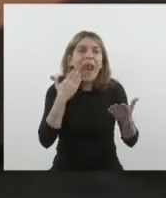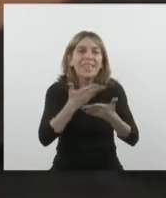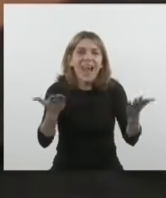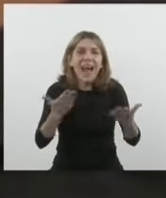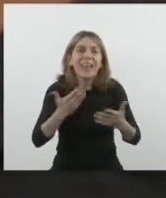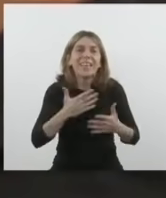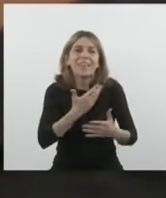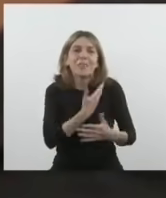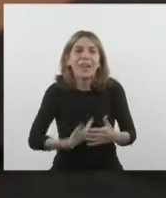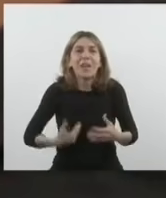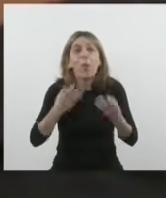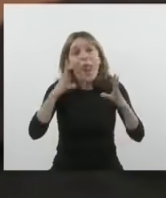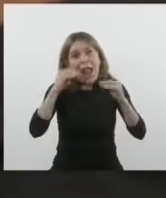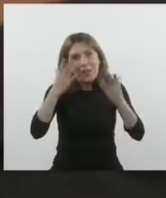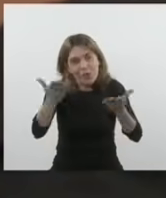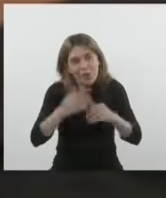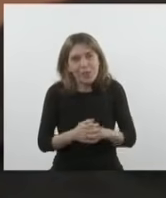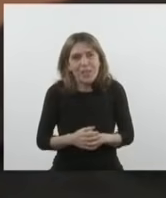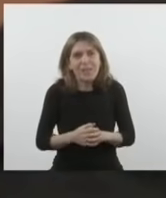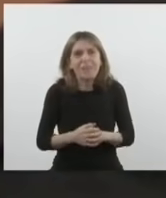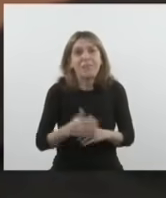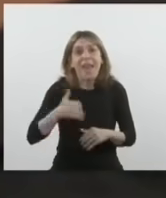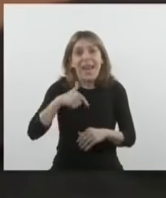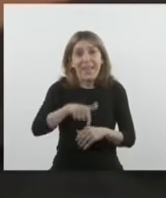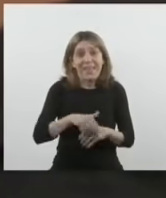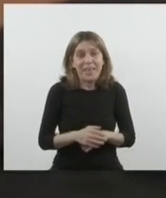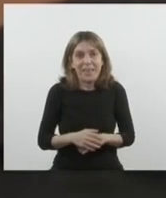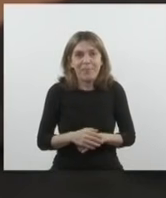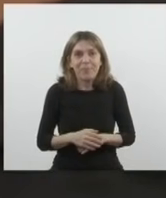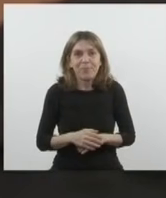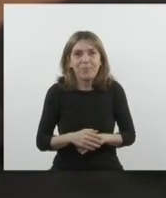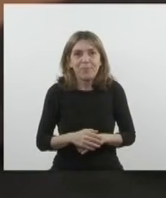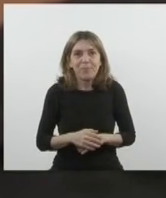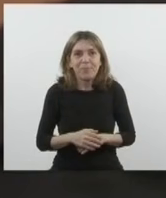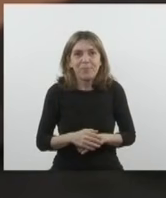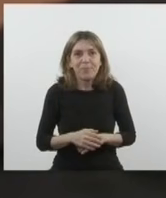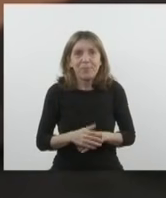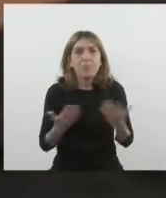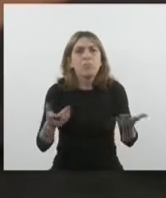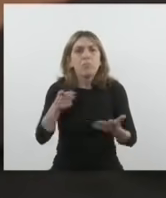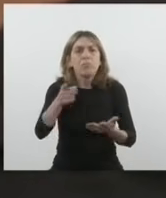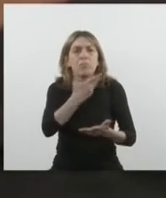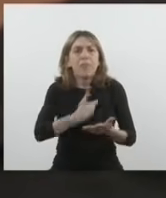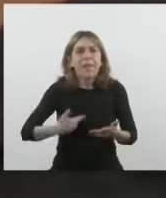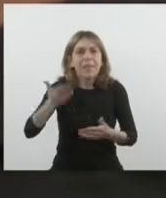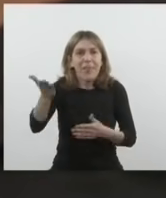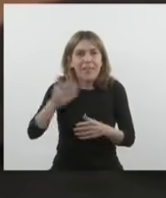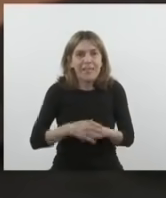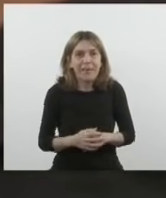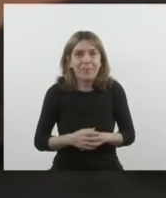buenas noches que les llegue desde argentina a usted señor presidente